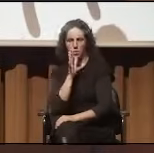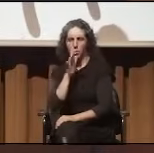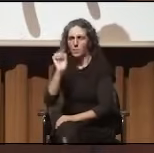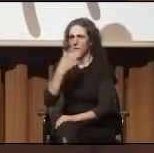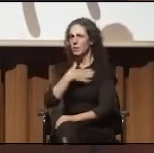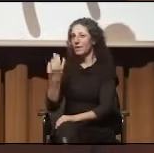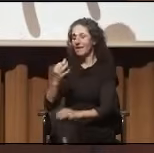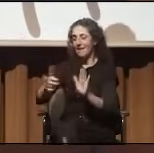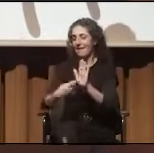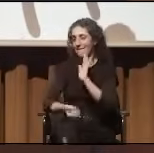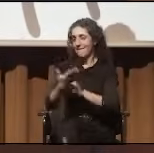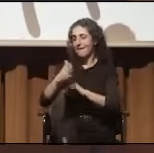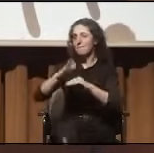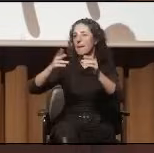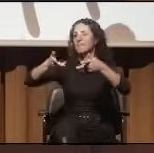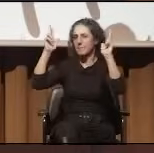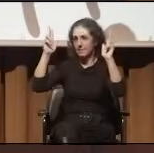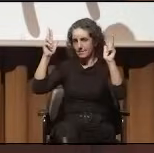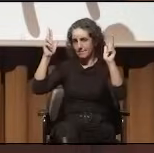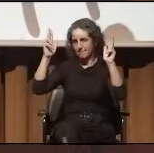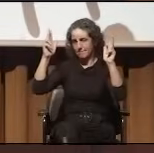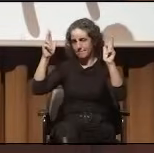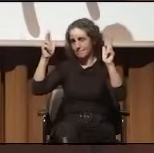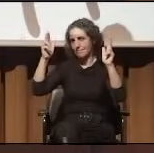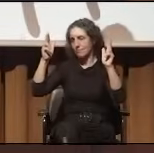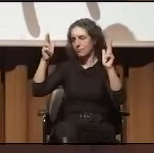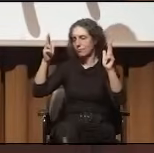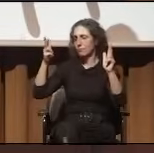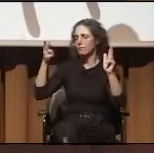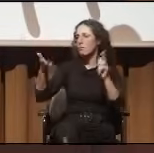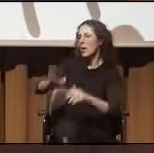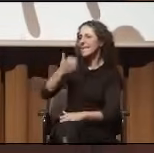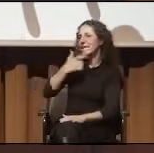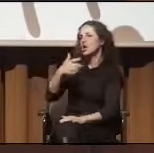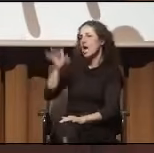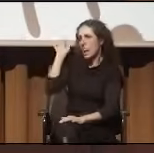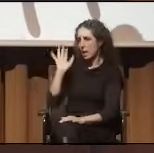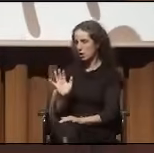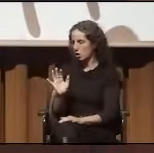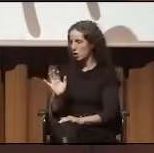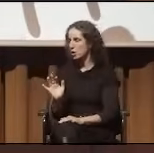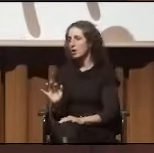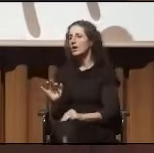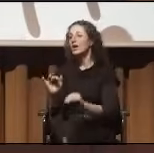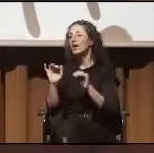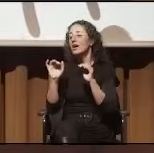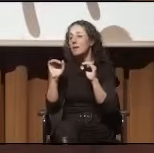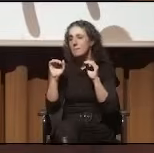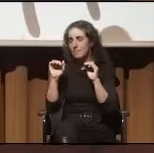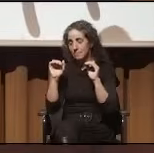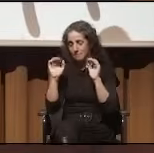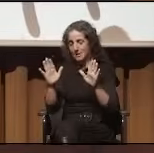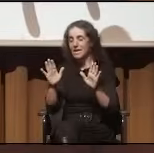pasa es que yo me estaba buscando, eres un cobarde y tal, ¿no? Pero dicho eso, nos conocimos porque en